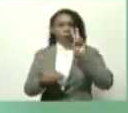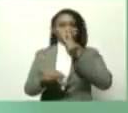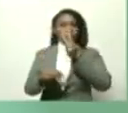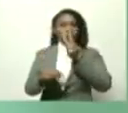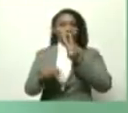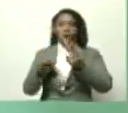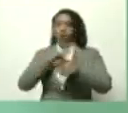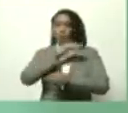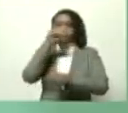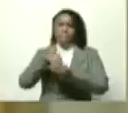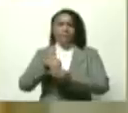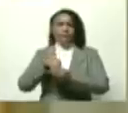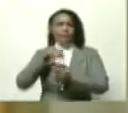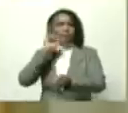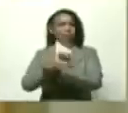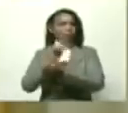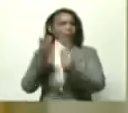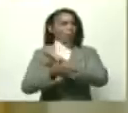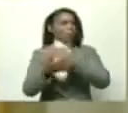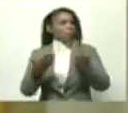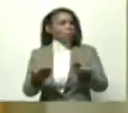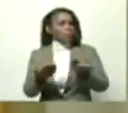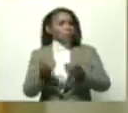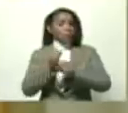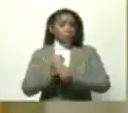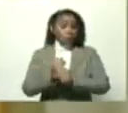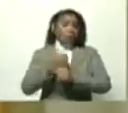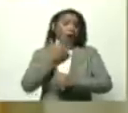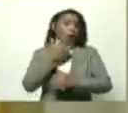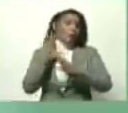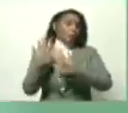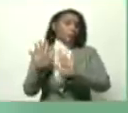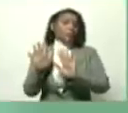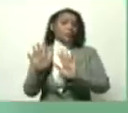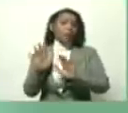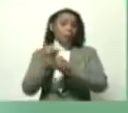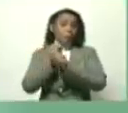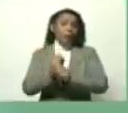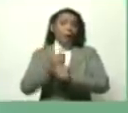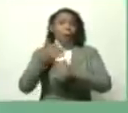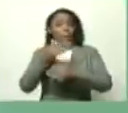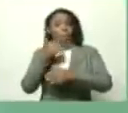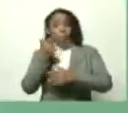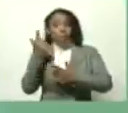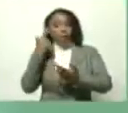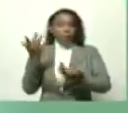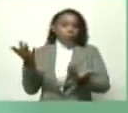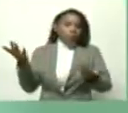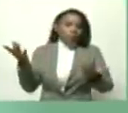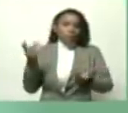no le hayan metido preso. Uno esperaría algo así. Uno esperaría que por lo menos le dijeran, mira,